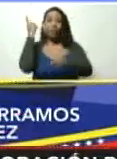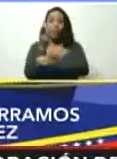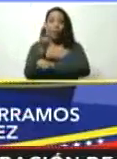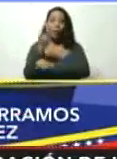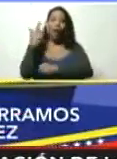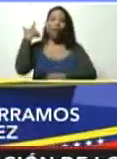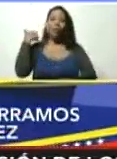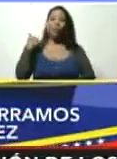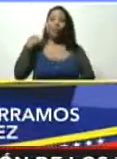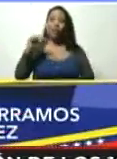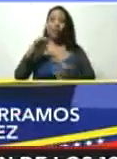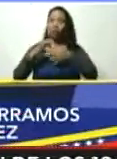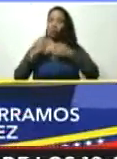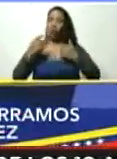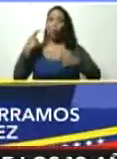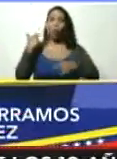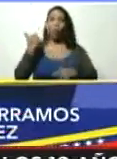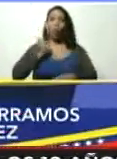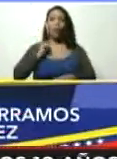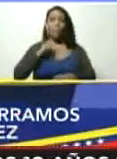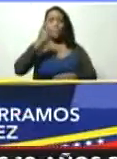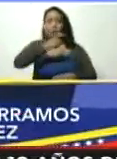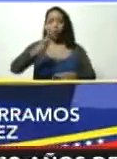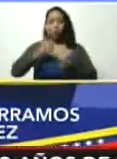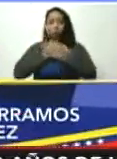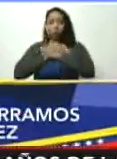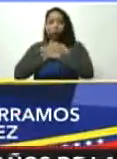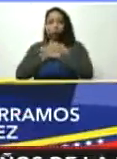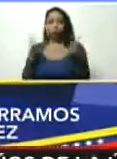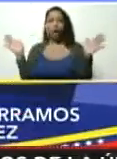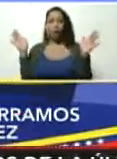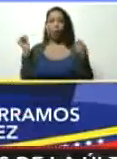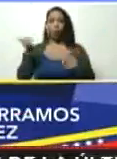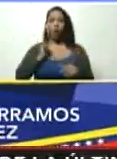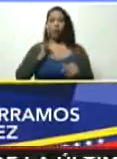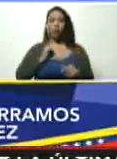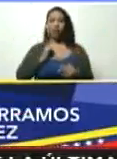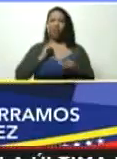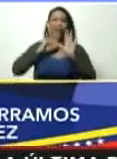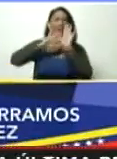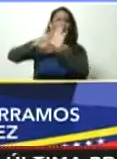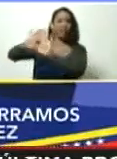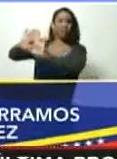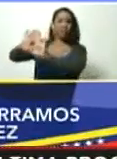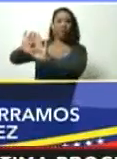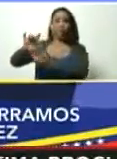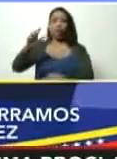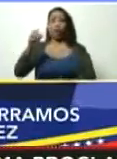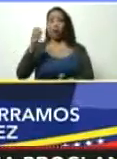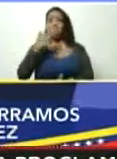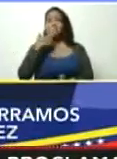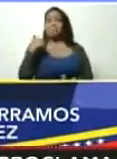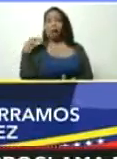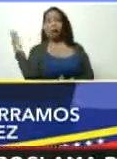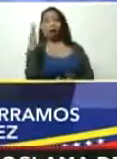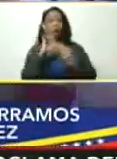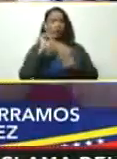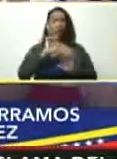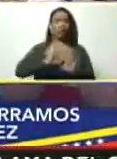alguien desprendido de cualquier egocentrismo, de cualquier individualismo, de cualquier caudillismo, de